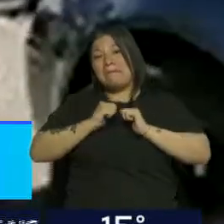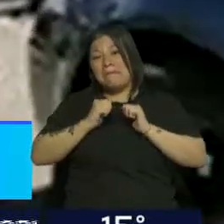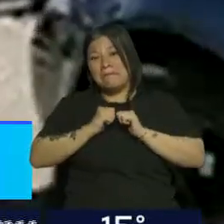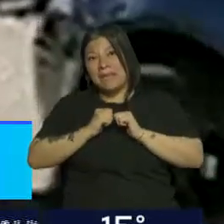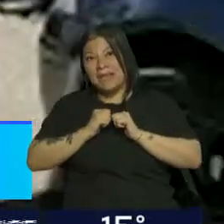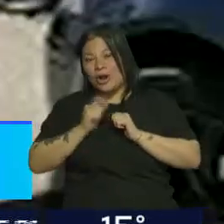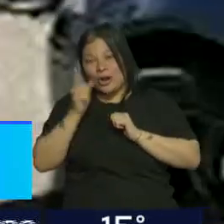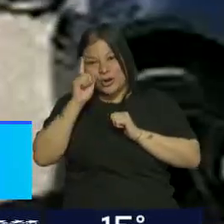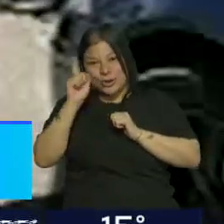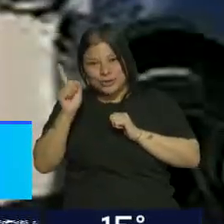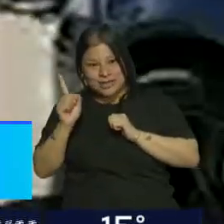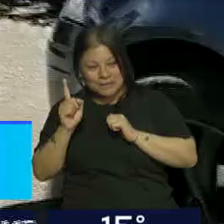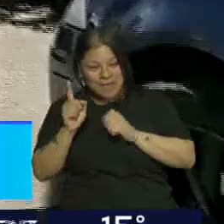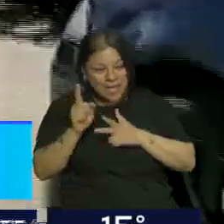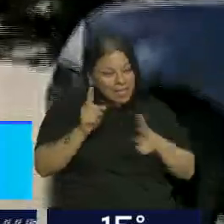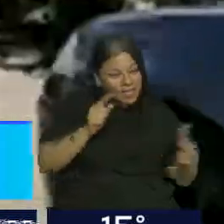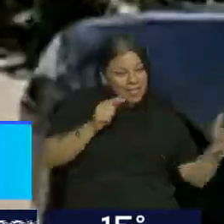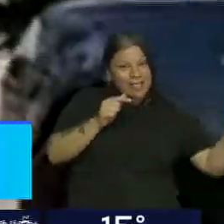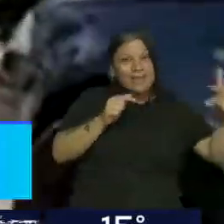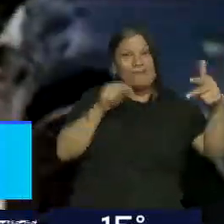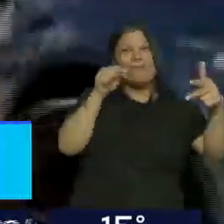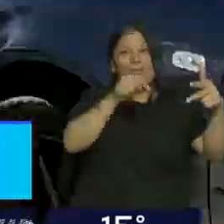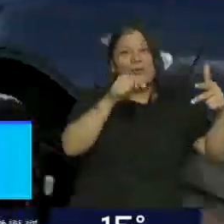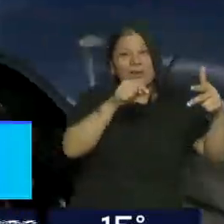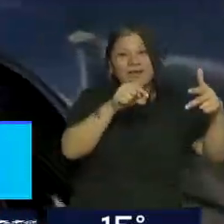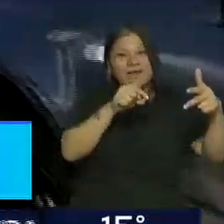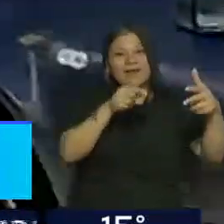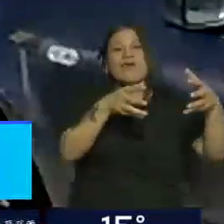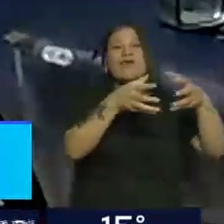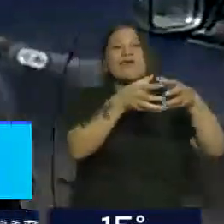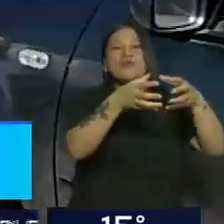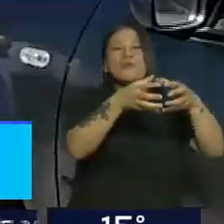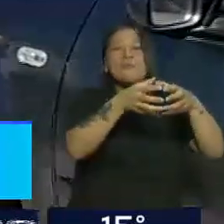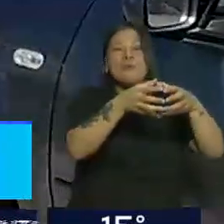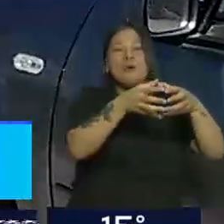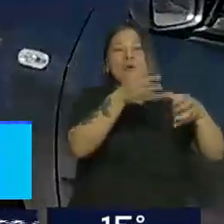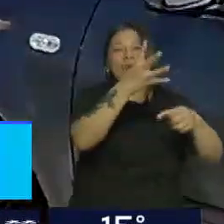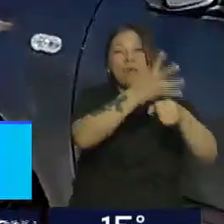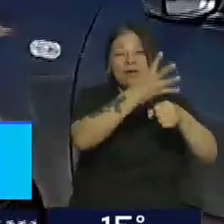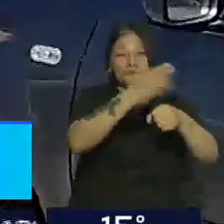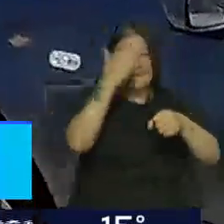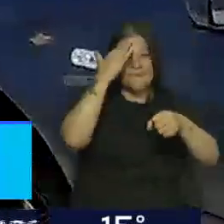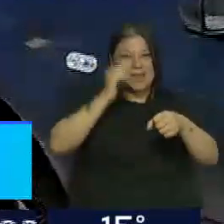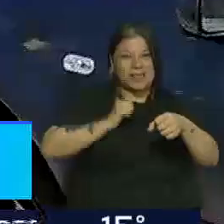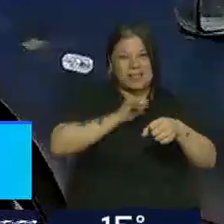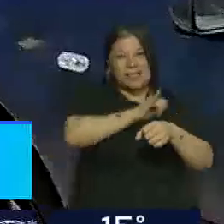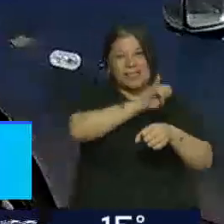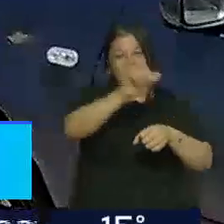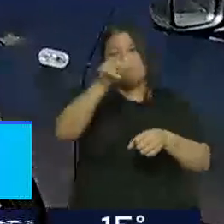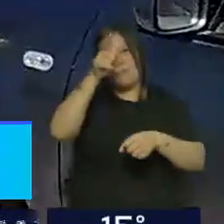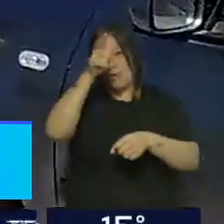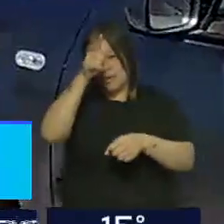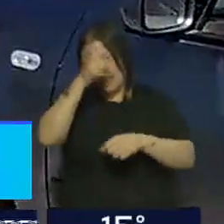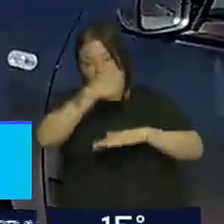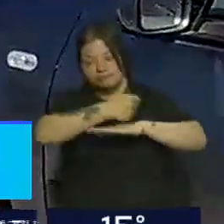muy pocos sabían que venían por este otro costado, que es la salida de la cuarta brigada aérea, donde están esperando algunos efectivos policiales. Por eso empiezan